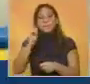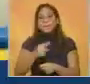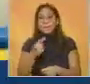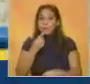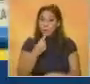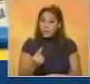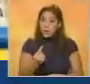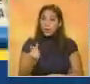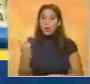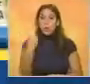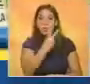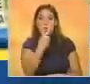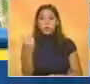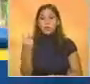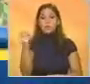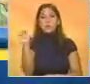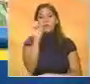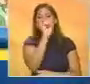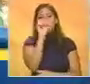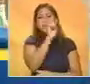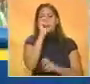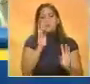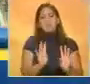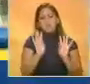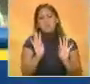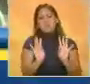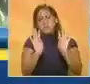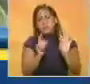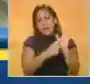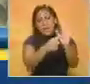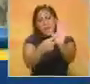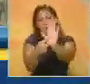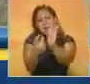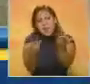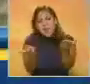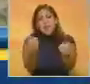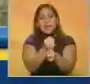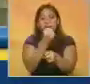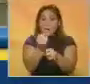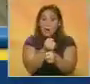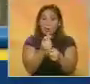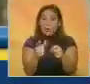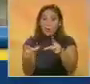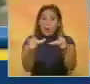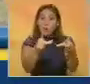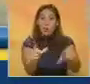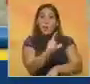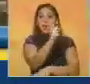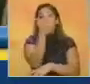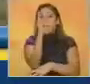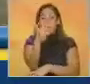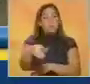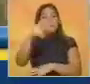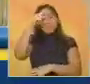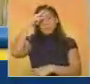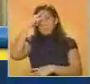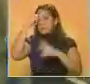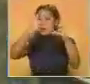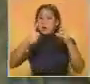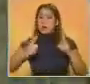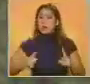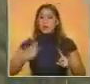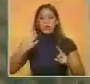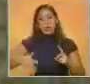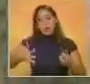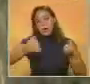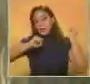dijo que los dos tractor y el sano demuestran que los trabajadores de la zona de Lara están decididos a defender sus